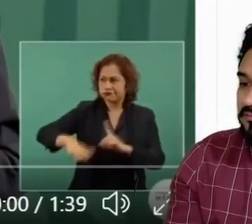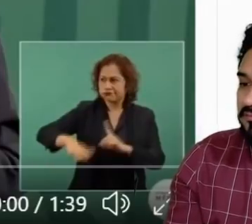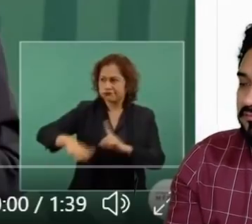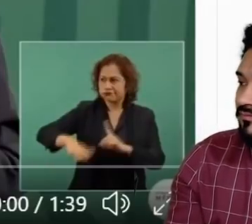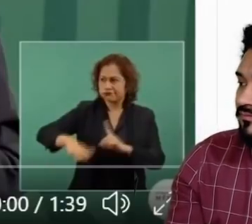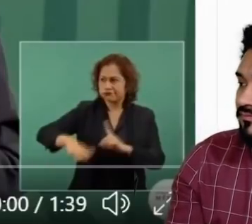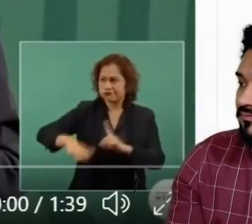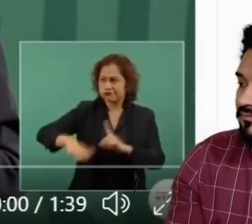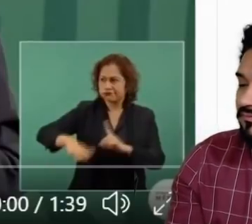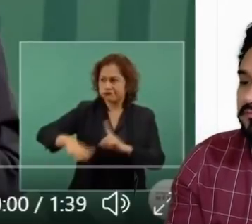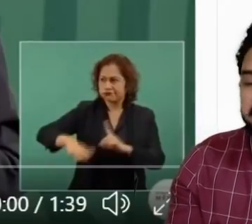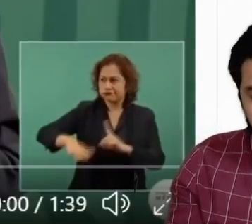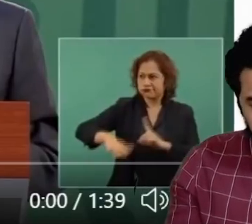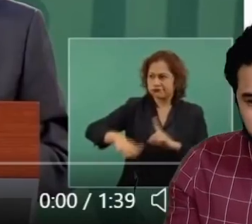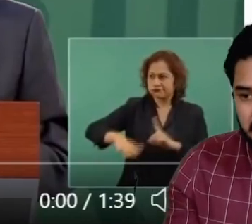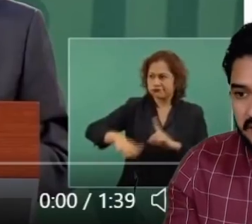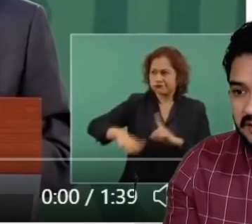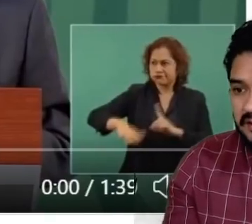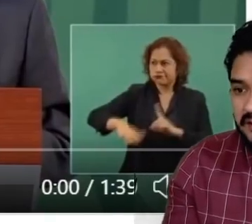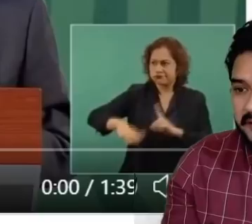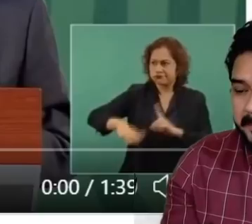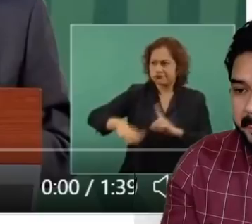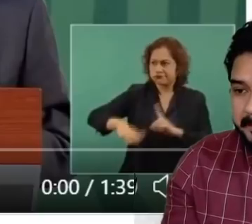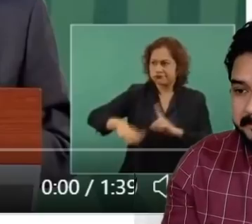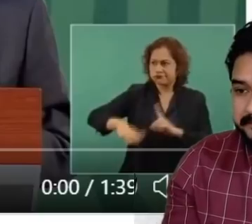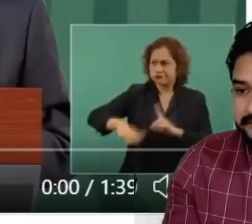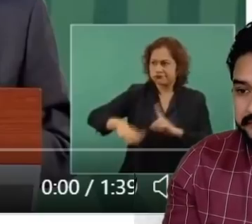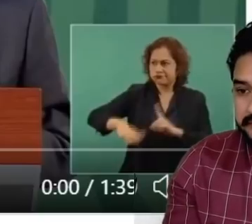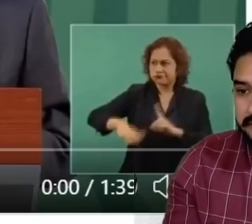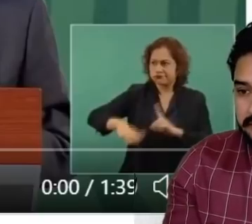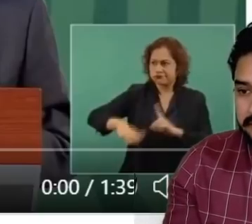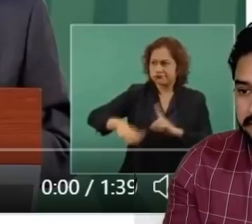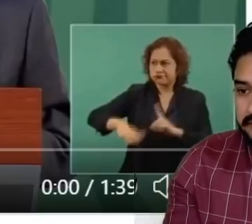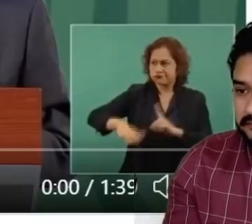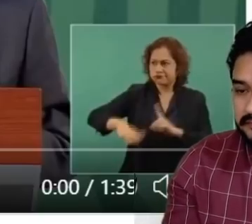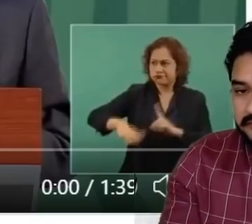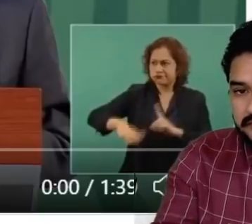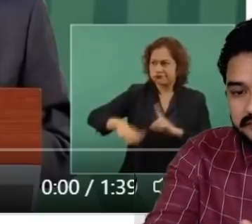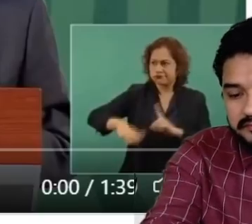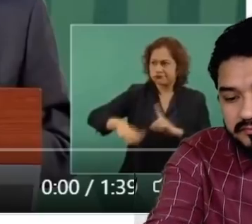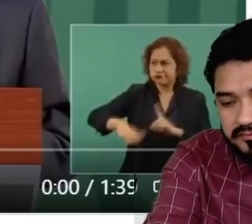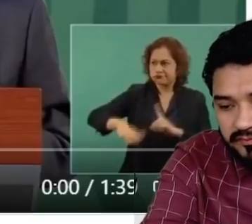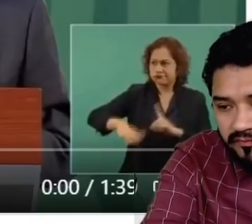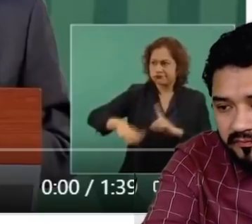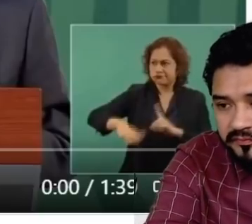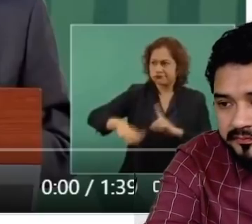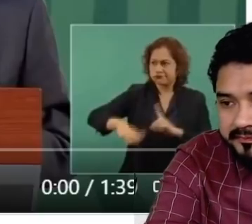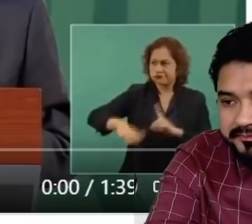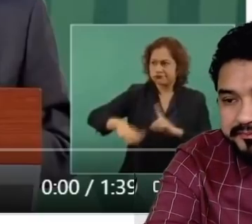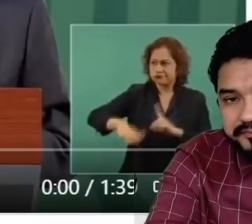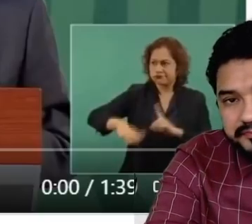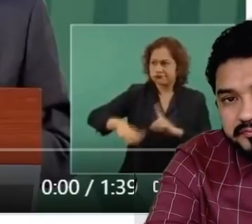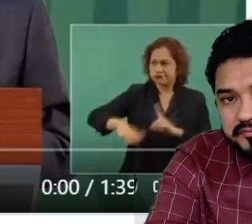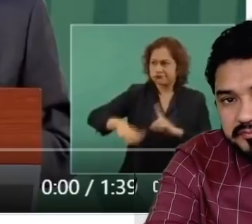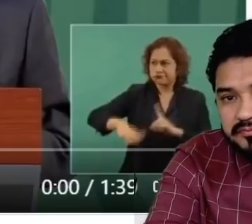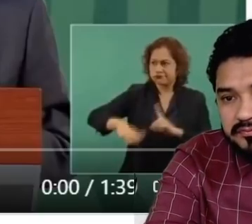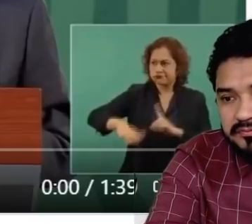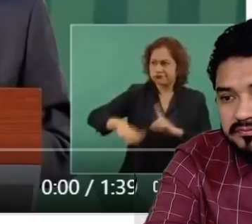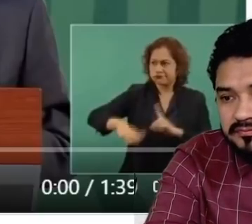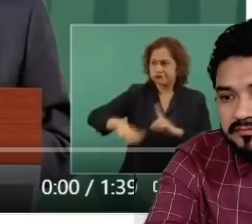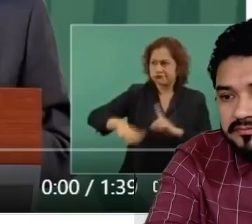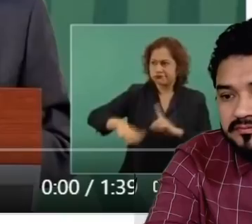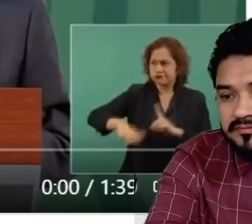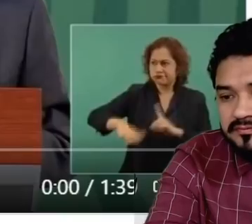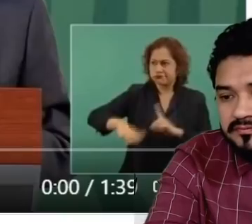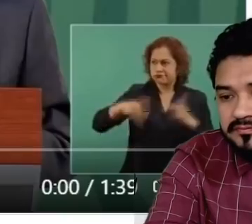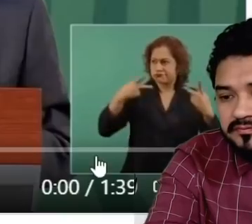¿Qué decía Barlet también justamente en este punto? El objetivo de la ley, de esta reforma de ley de la industria eléctrica, es